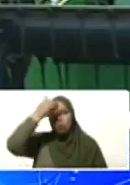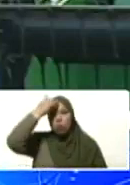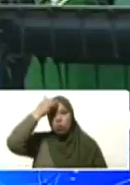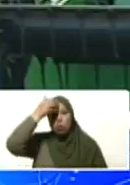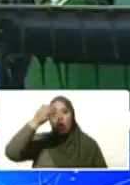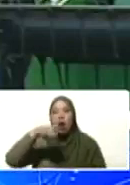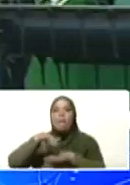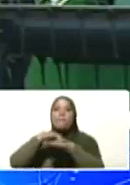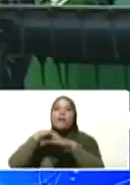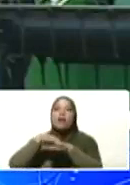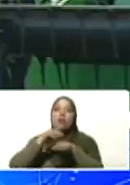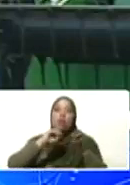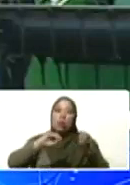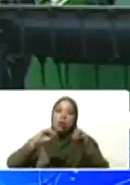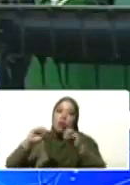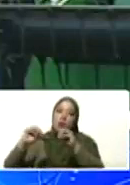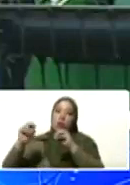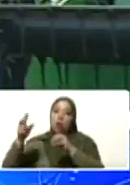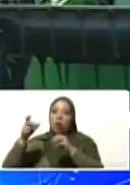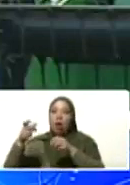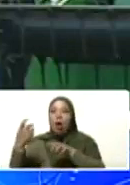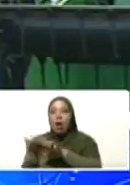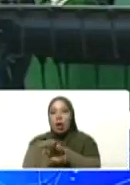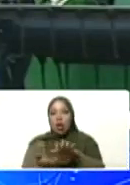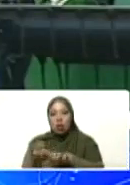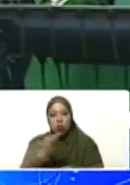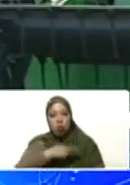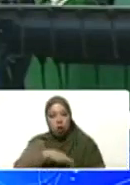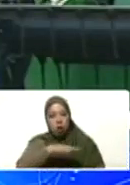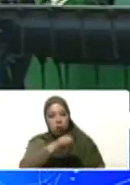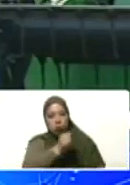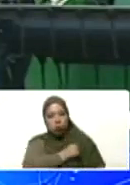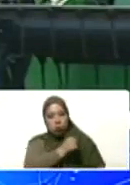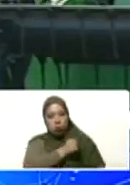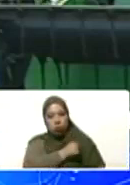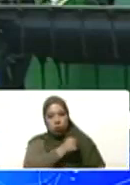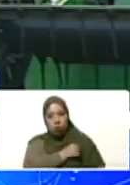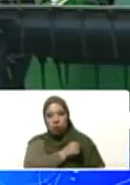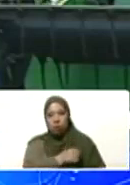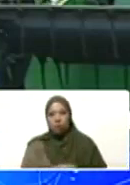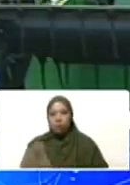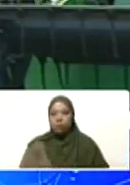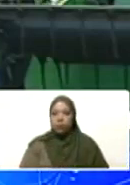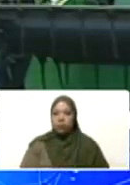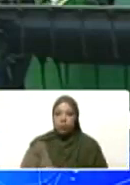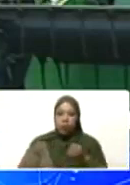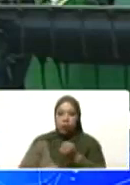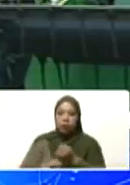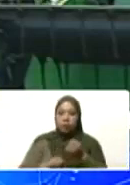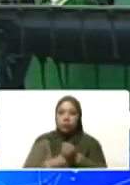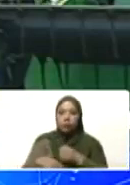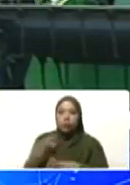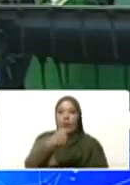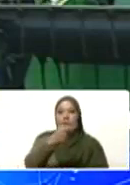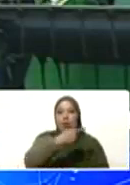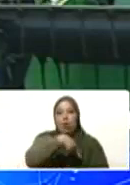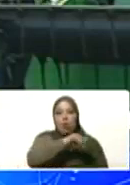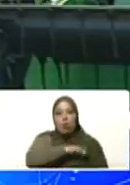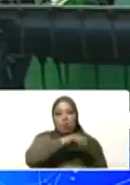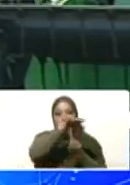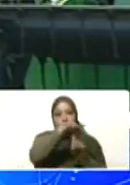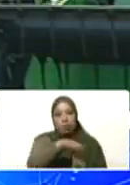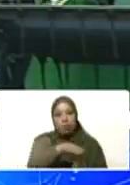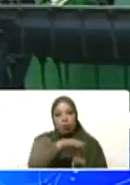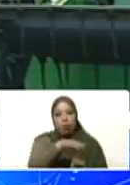Francisco pidió perdón por los crímenes avalados por la Iglesia Católica en la conquista y colonización de nuestra